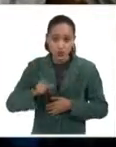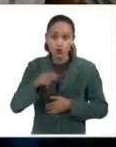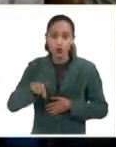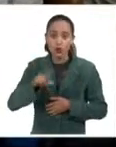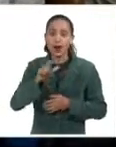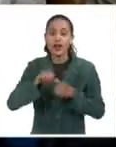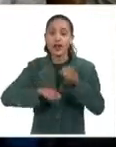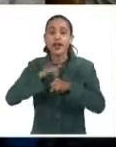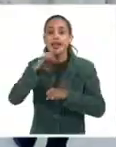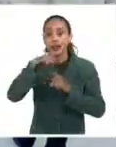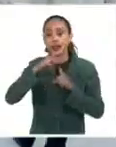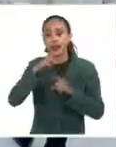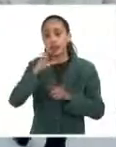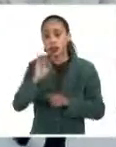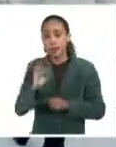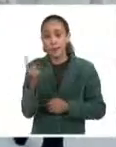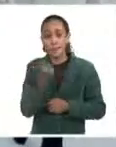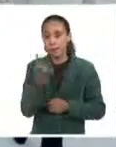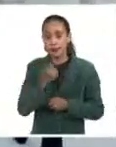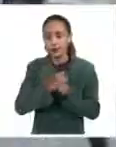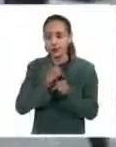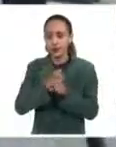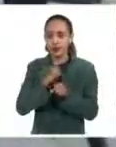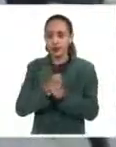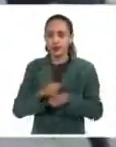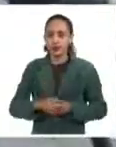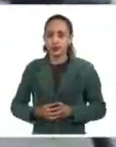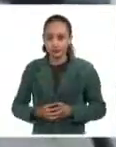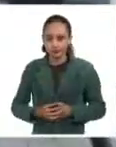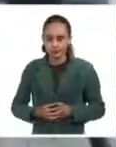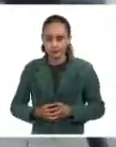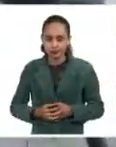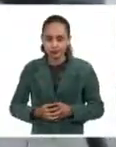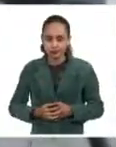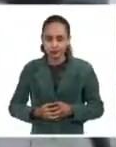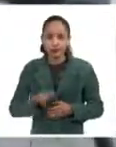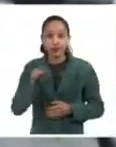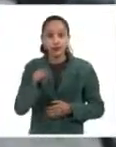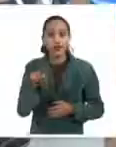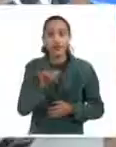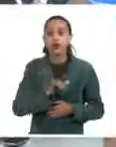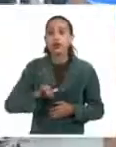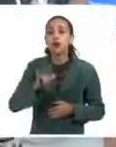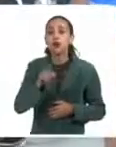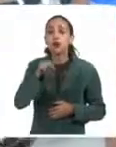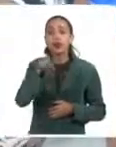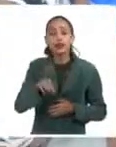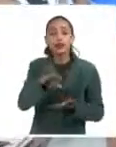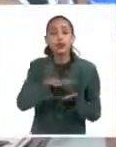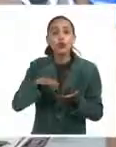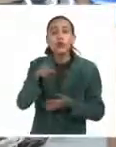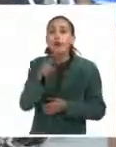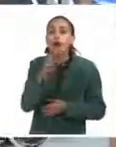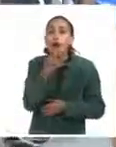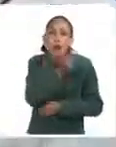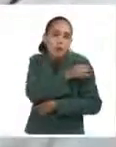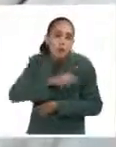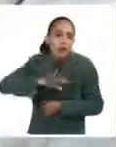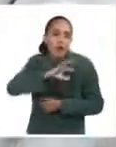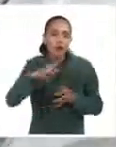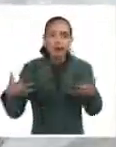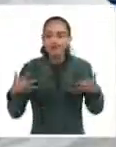conforman las primeras entregas de este jubileo. Un convite que también se convierte en abrazo de pueblos